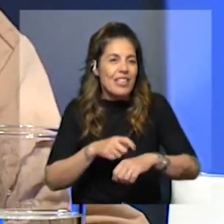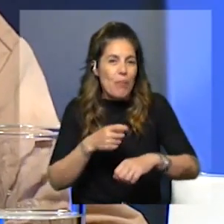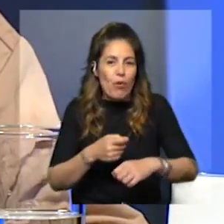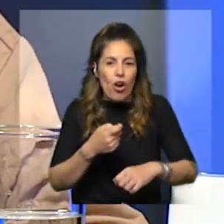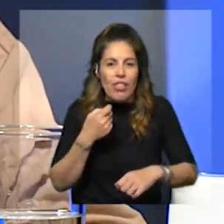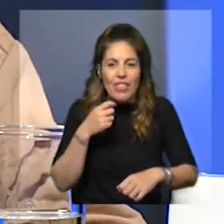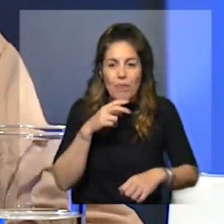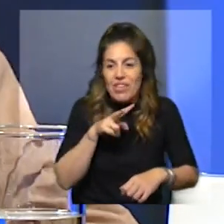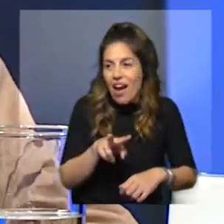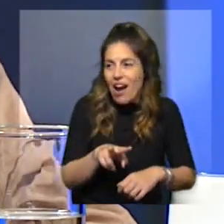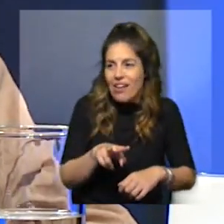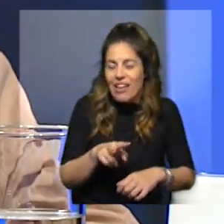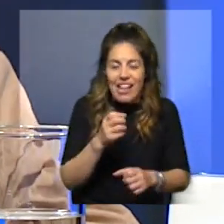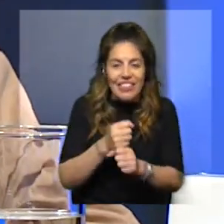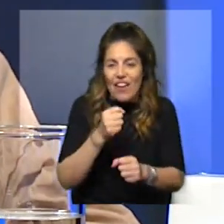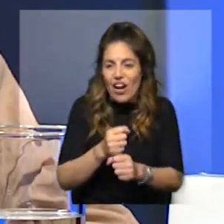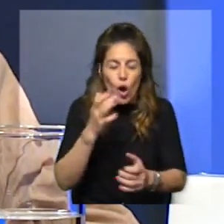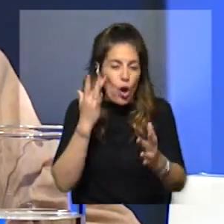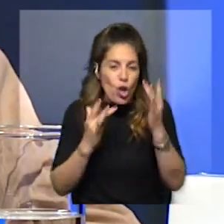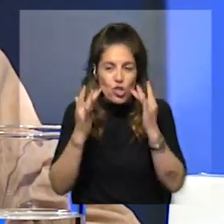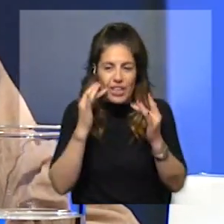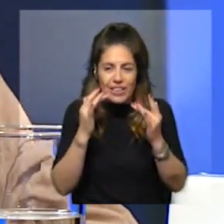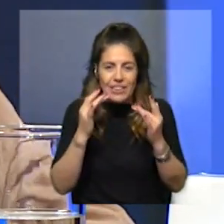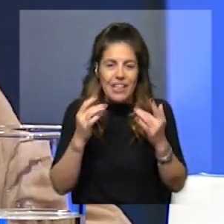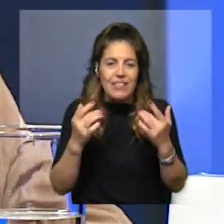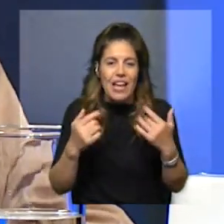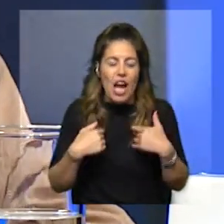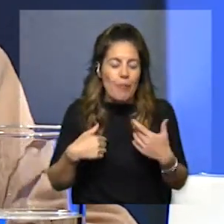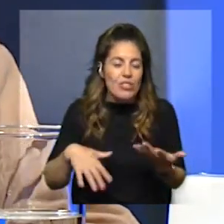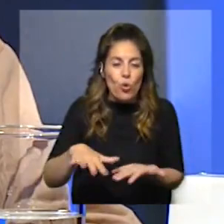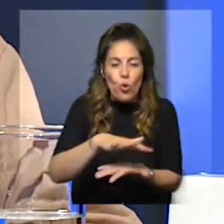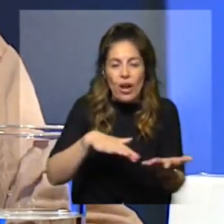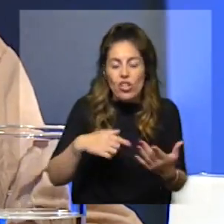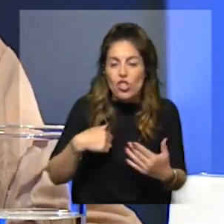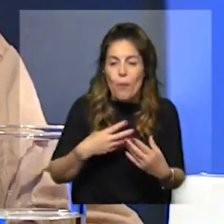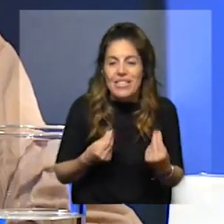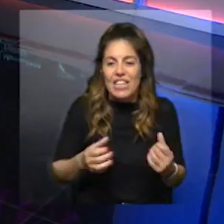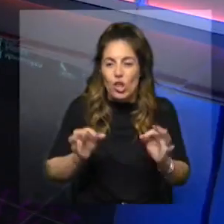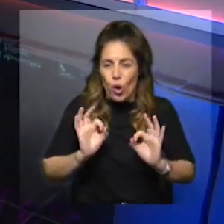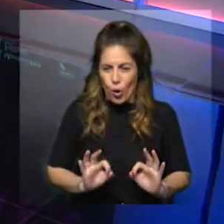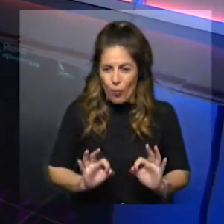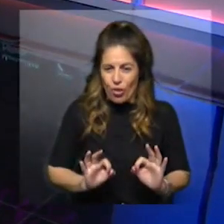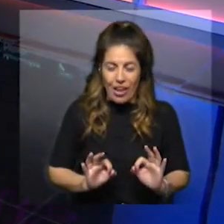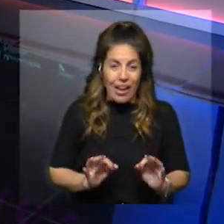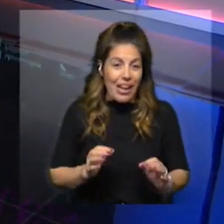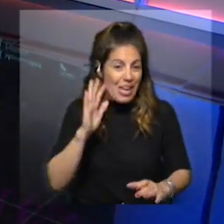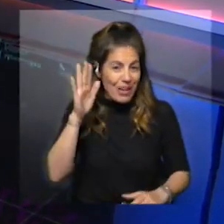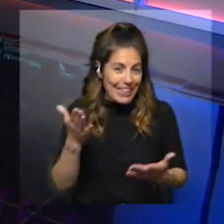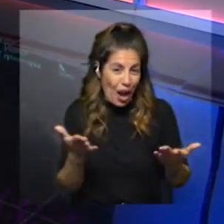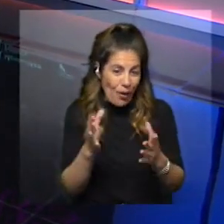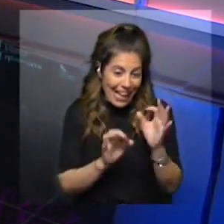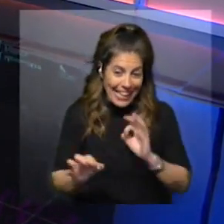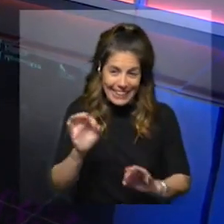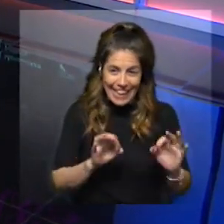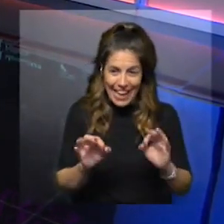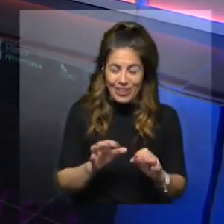hacia el trabajo de los artistas y la verdad que me es un lugar donde me siento muy cómoda. Excelente. Imagínate, bueno, ahora en el teatro, ¿no? ¡Masas en el